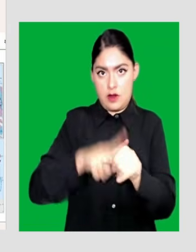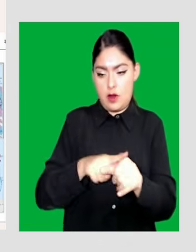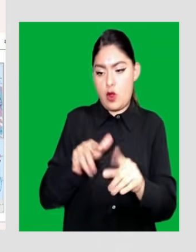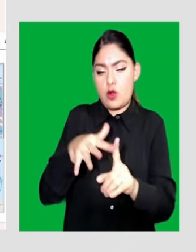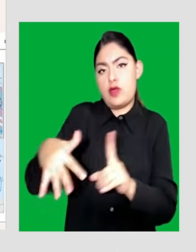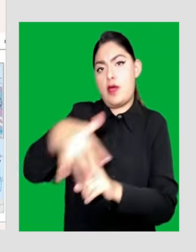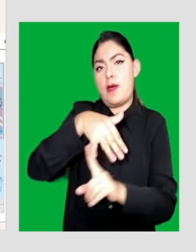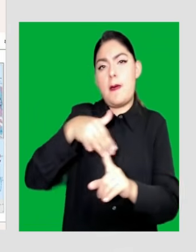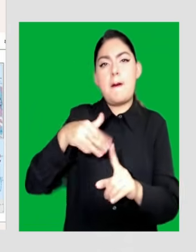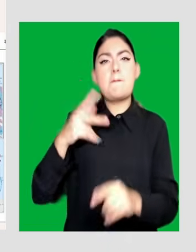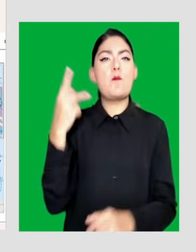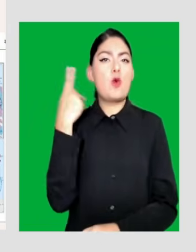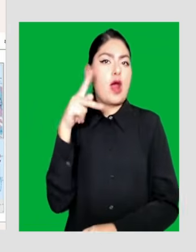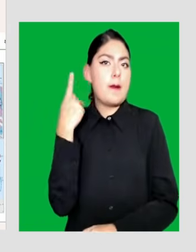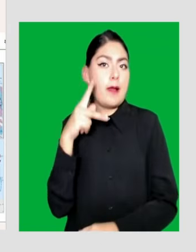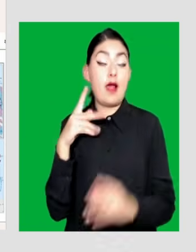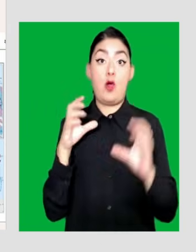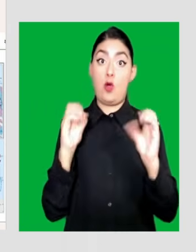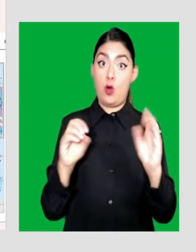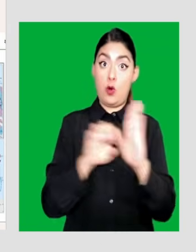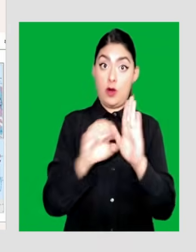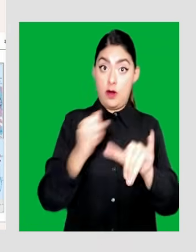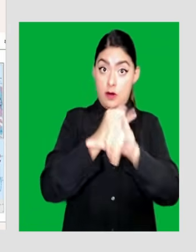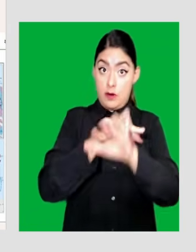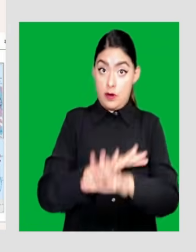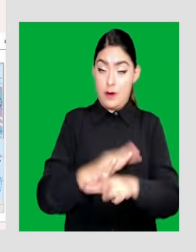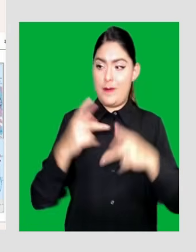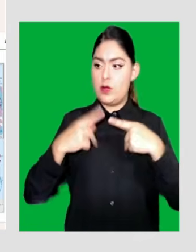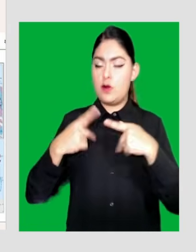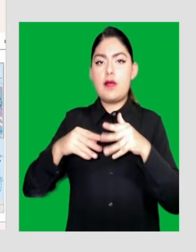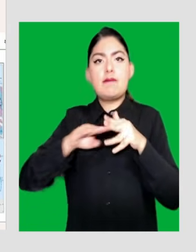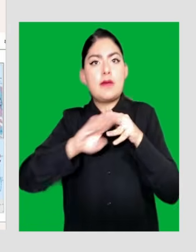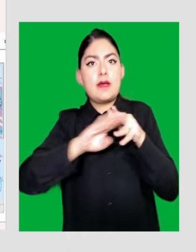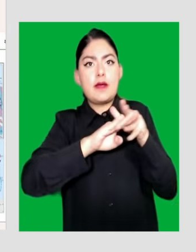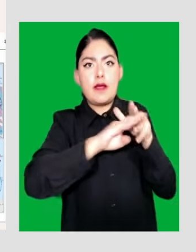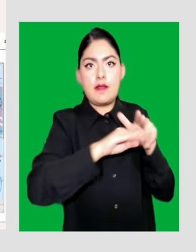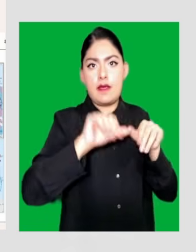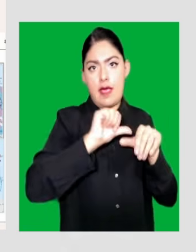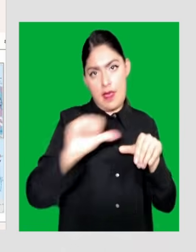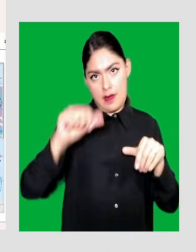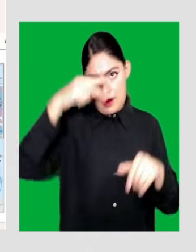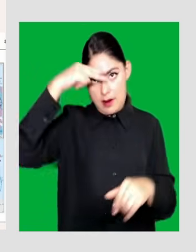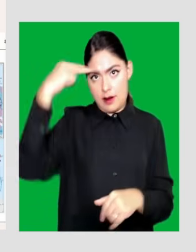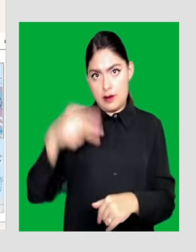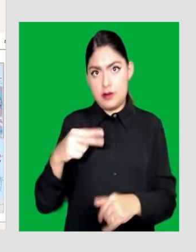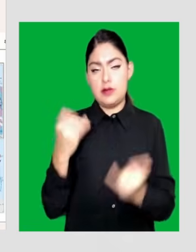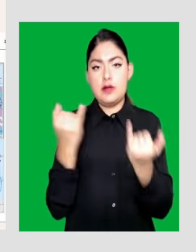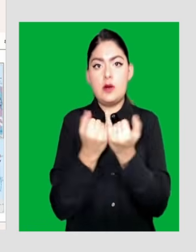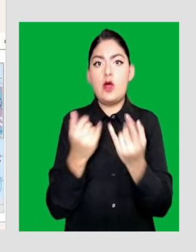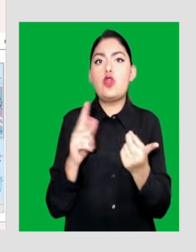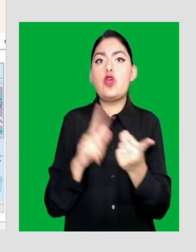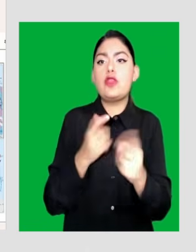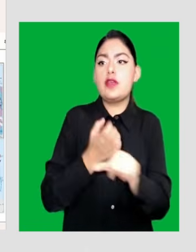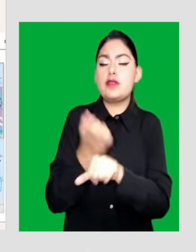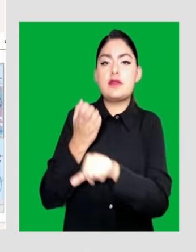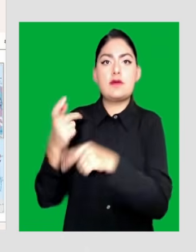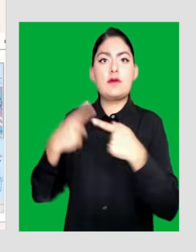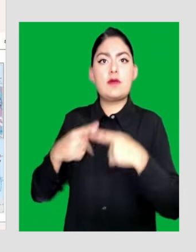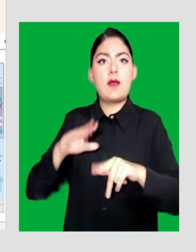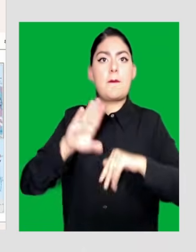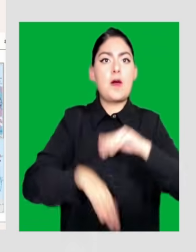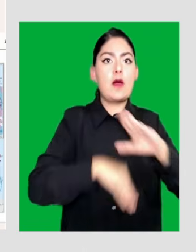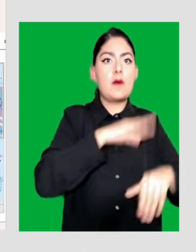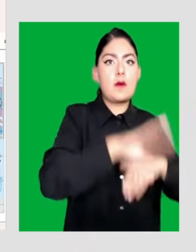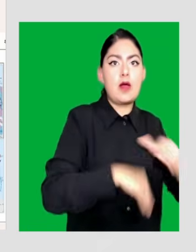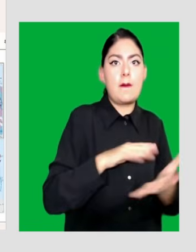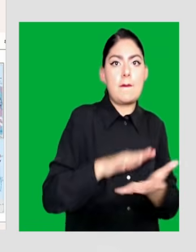fácil y precisa. Esto es fundamental en el análisis espacial. En las imágenes de la diapositiva podemos ver un mapa